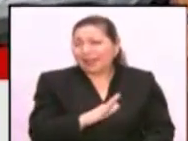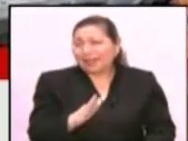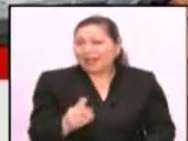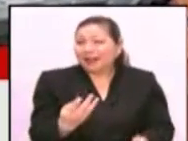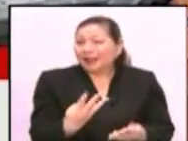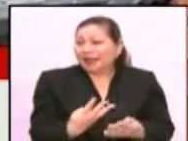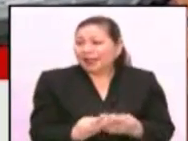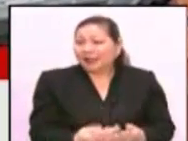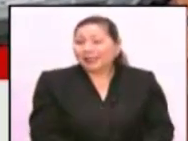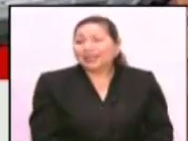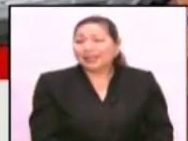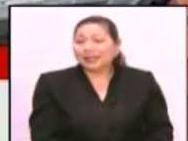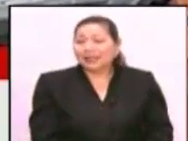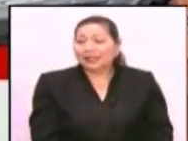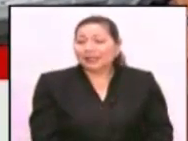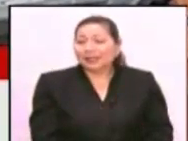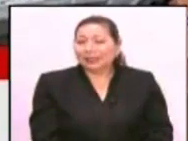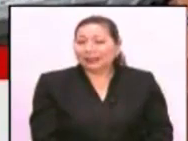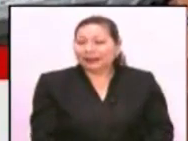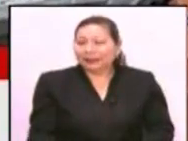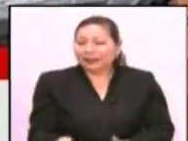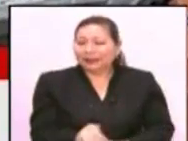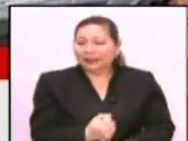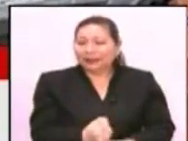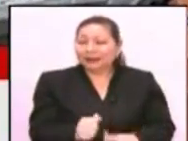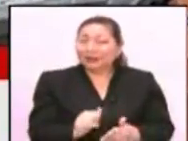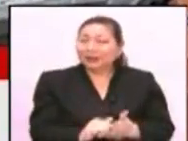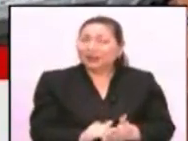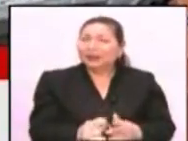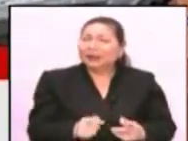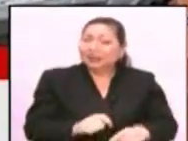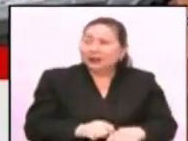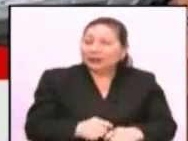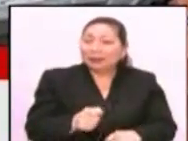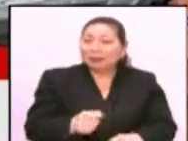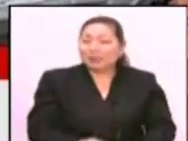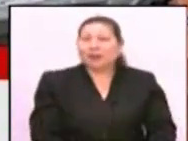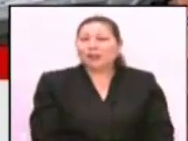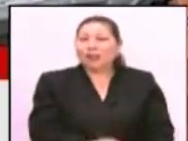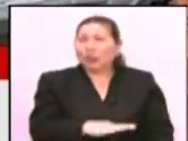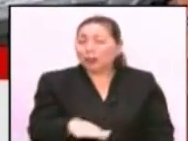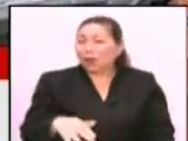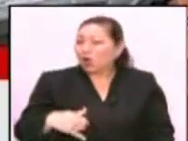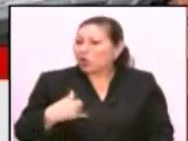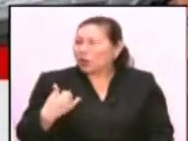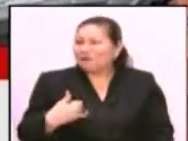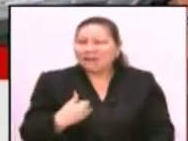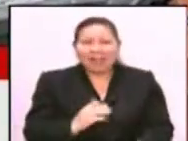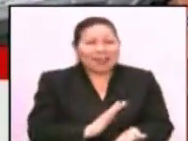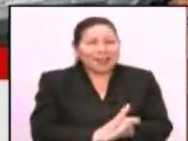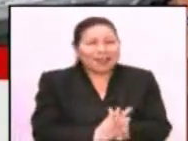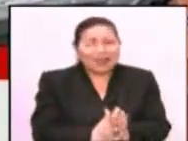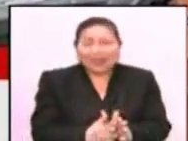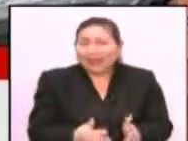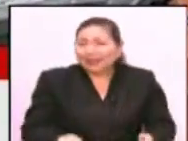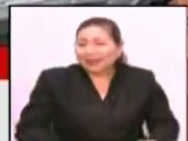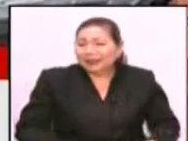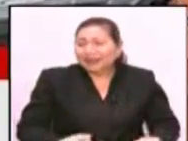la cárcel, presidente, porque ahí está la tortura, desaparición forzosa, trata de personas, violación sexual de menores de edad. Creo que nadie va a discutir